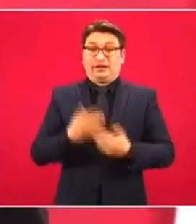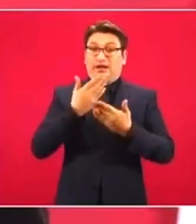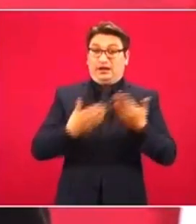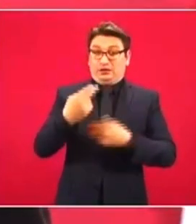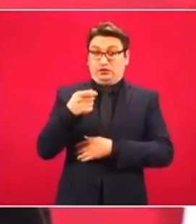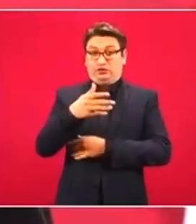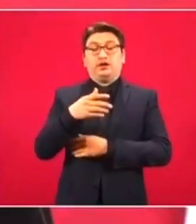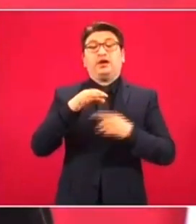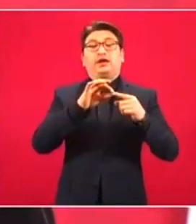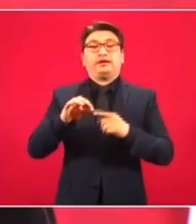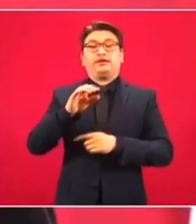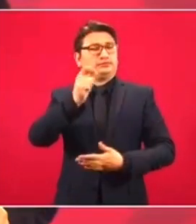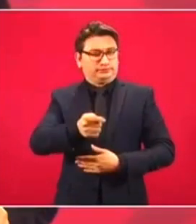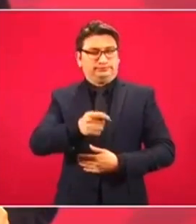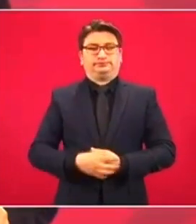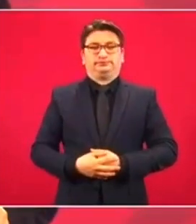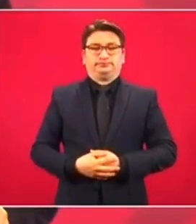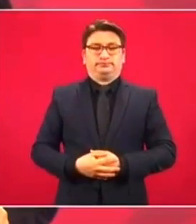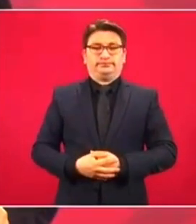Esta es la guía ética para la transformación de México.